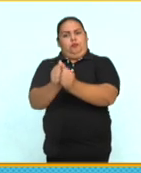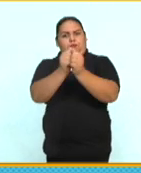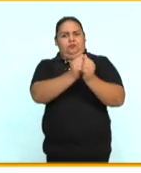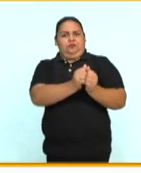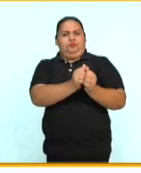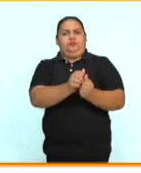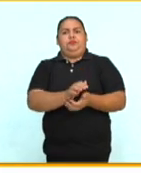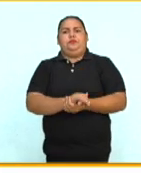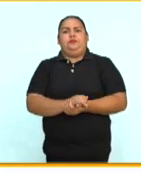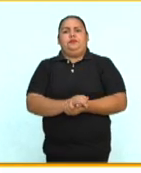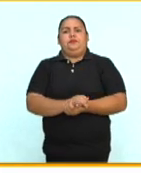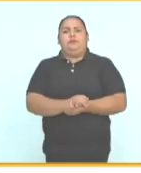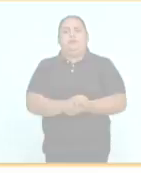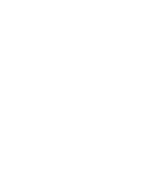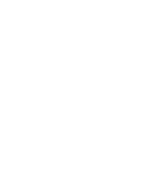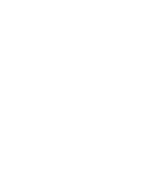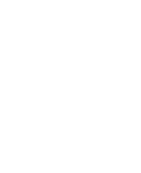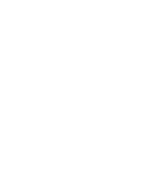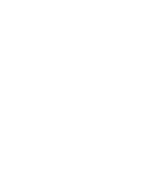Acompáñenos.